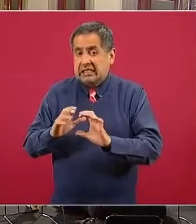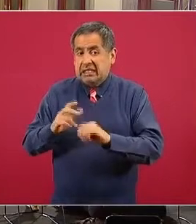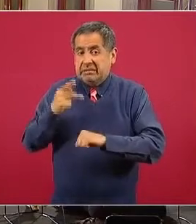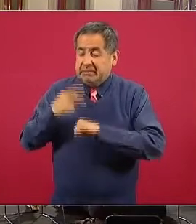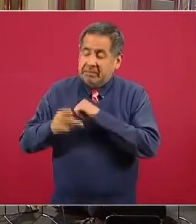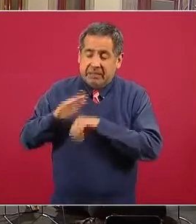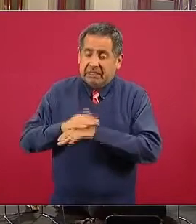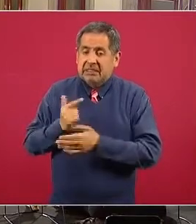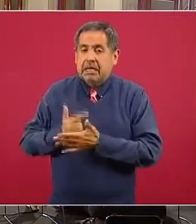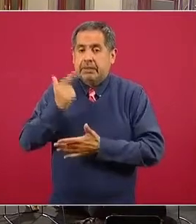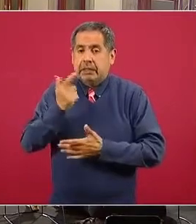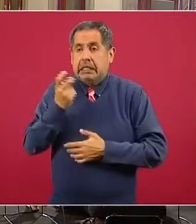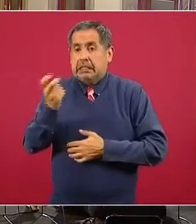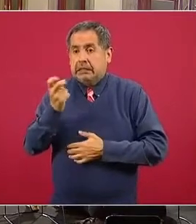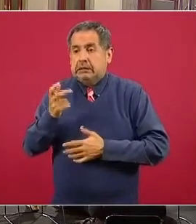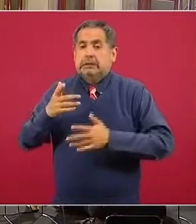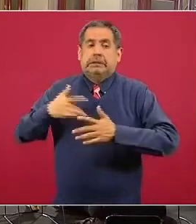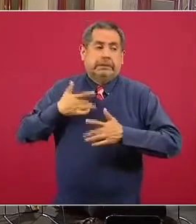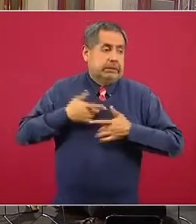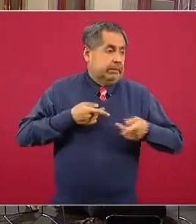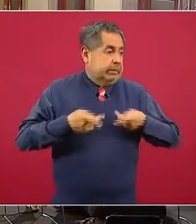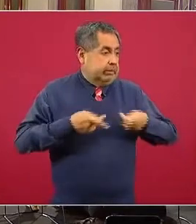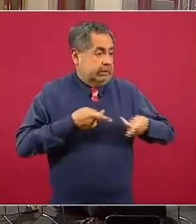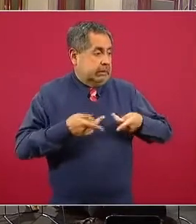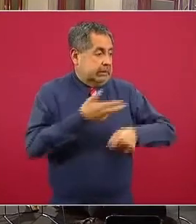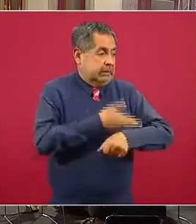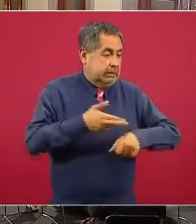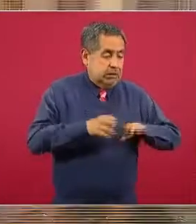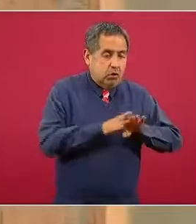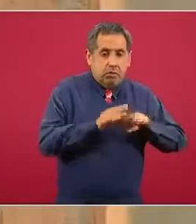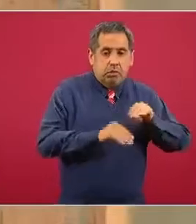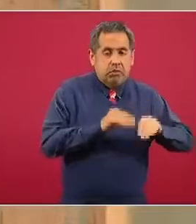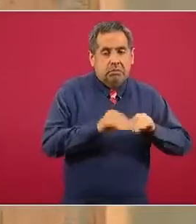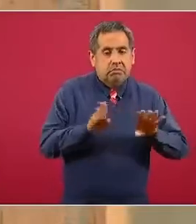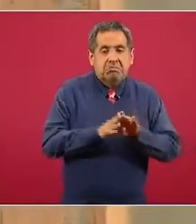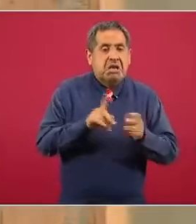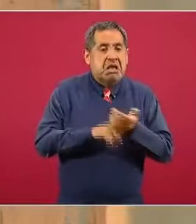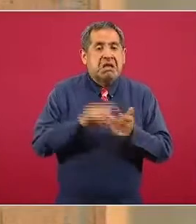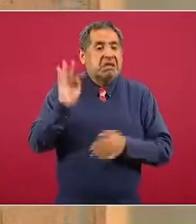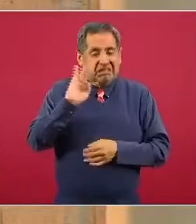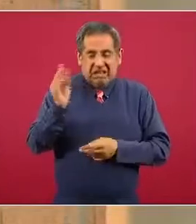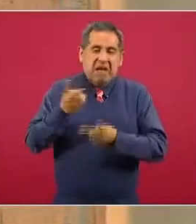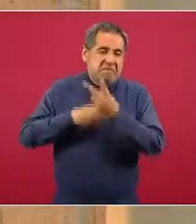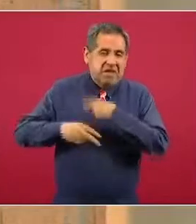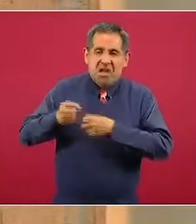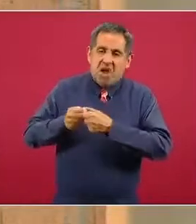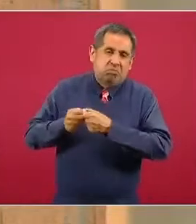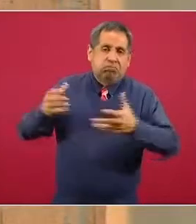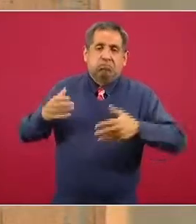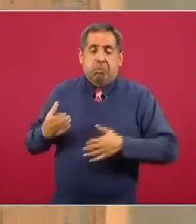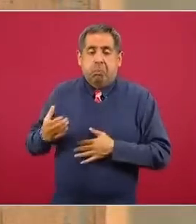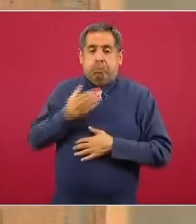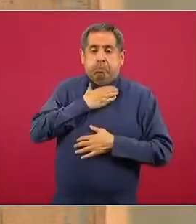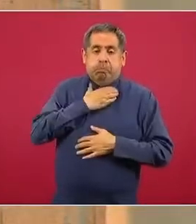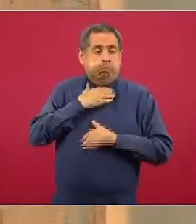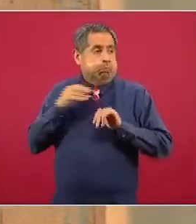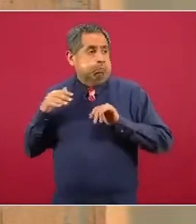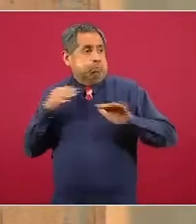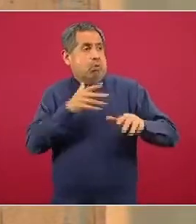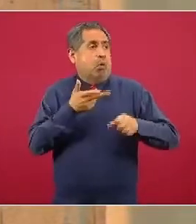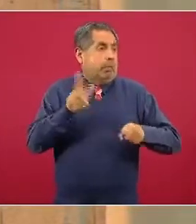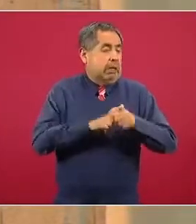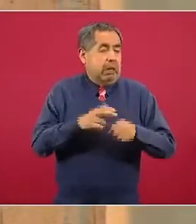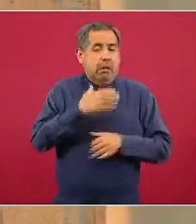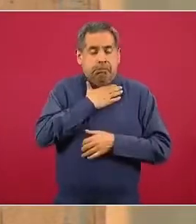detonar primeras acciones para efectos de prepararse ante una posible saturación que todavía para